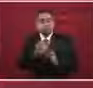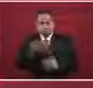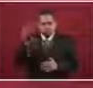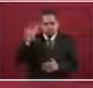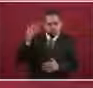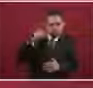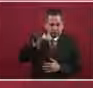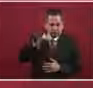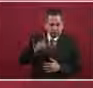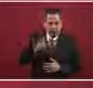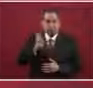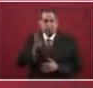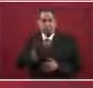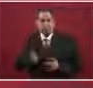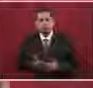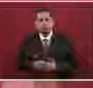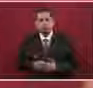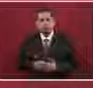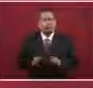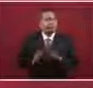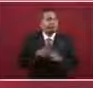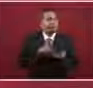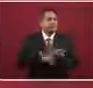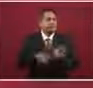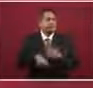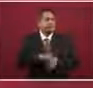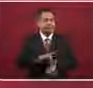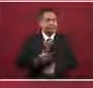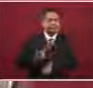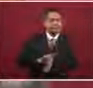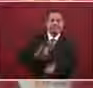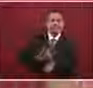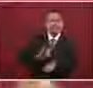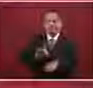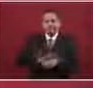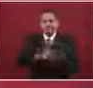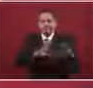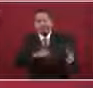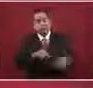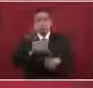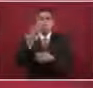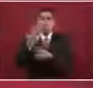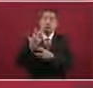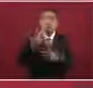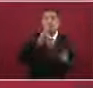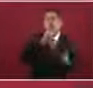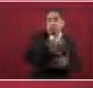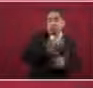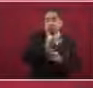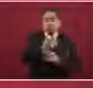se usaba mucho la simulación, los aparatos,